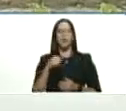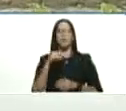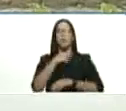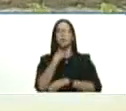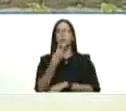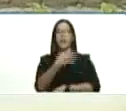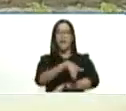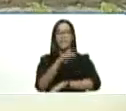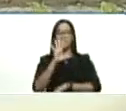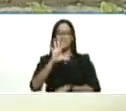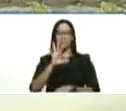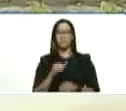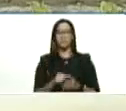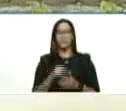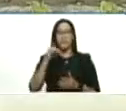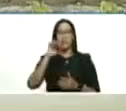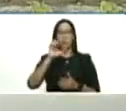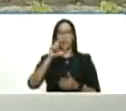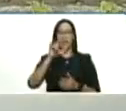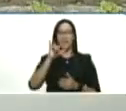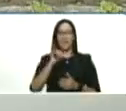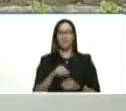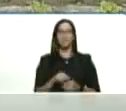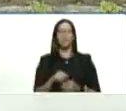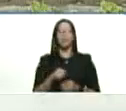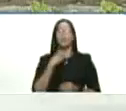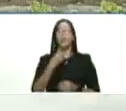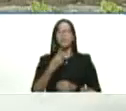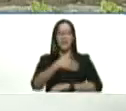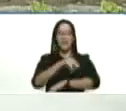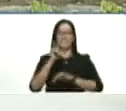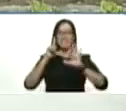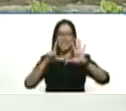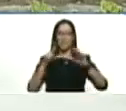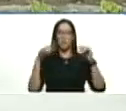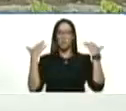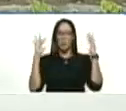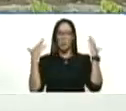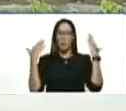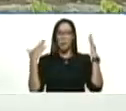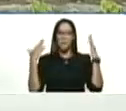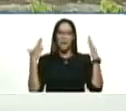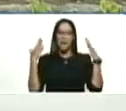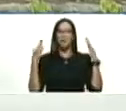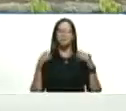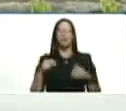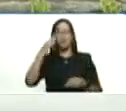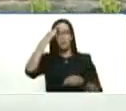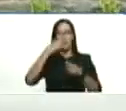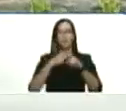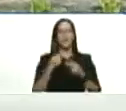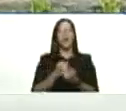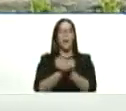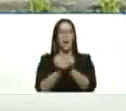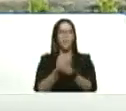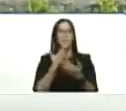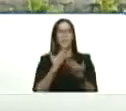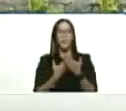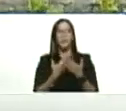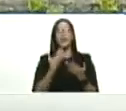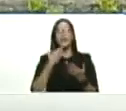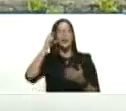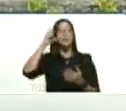y Noelí Núñez, vocera de la calle 7. Nuestro aplauso, nuestro homenaje y nuestro amor agradecido. Pido a Dios